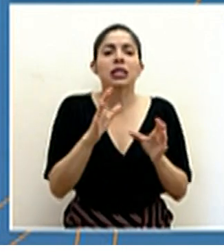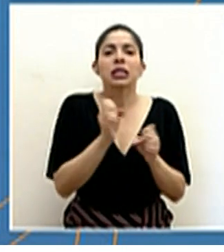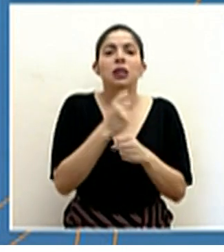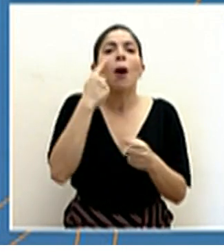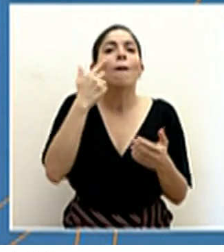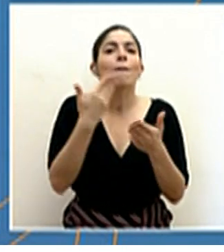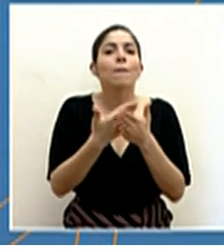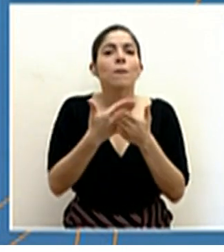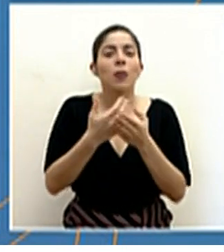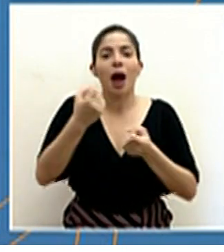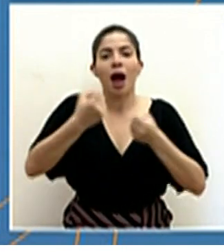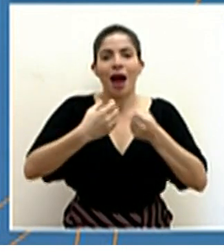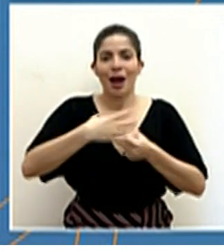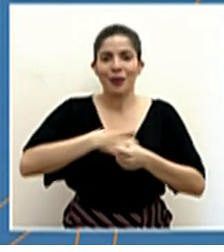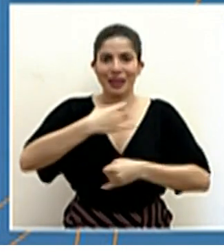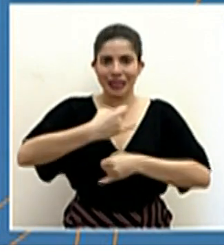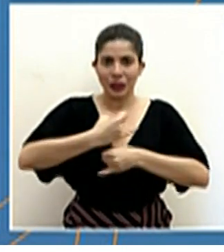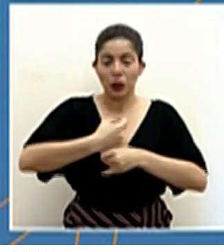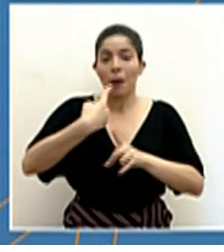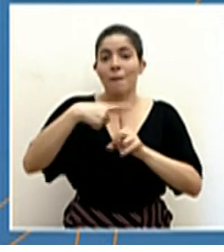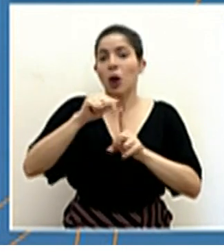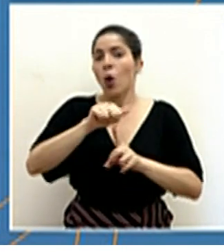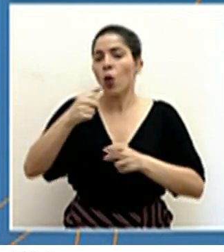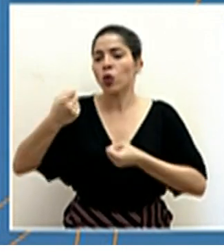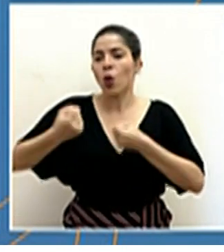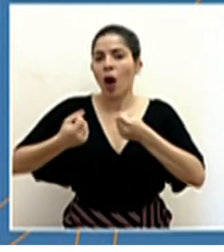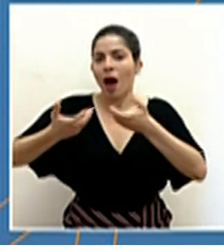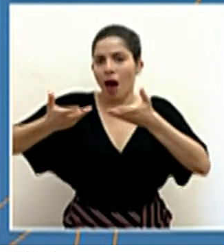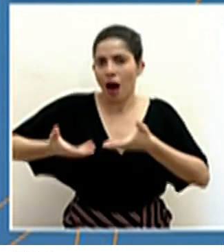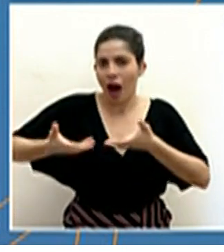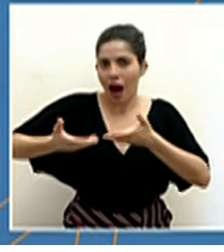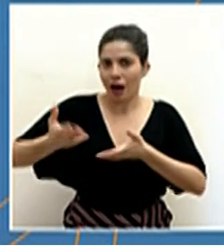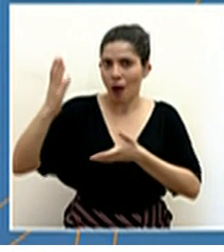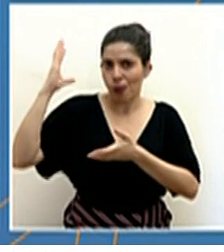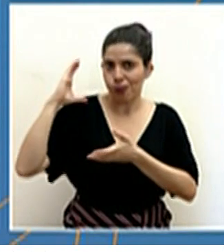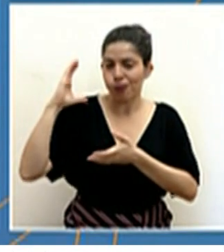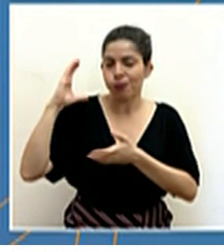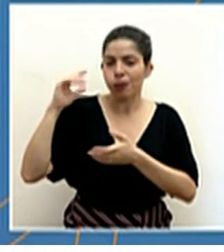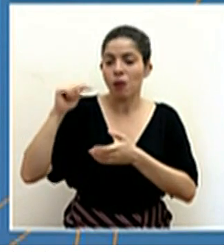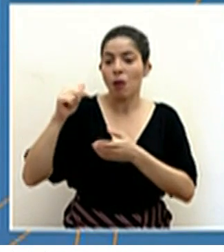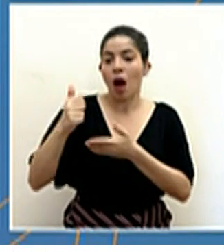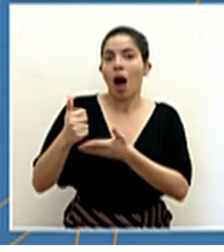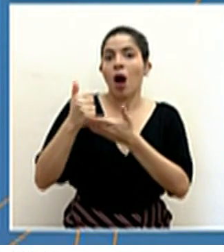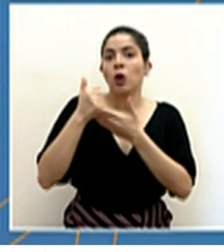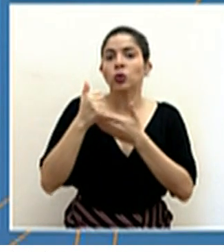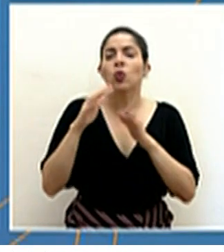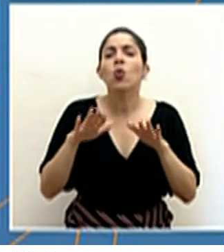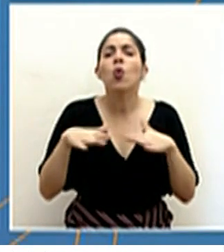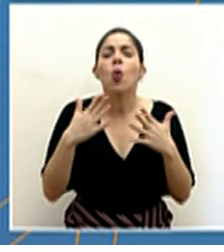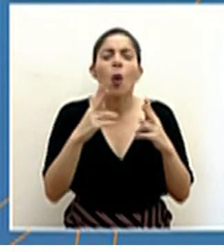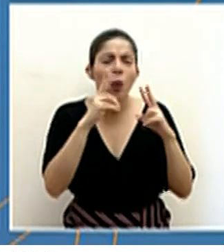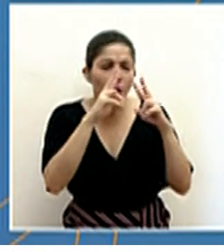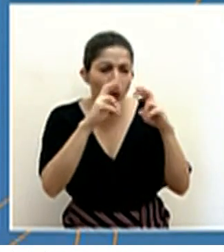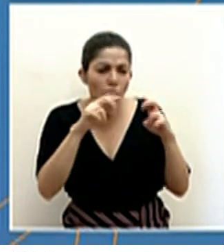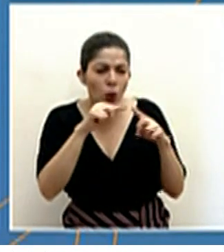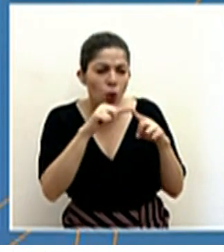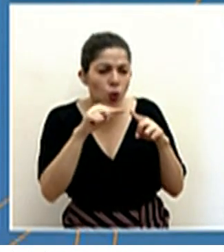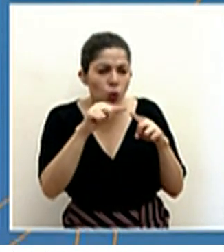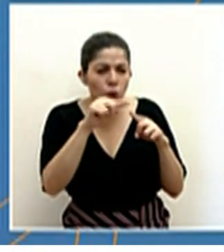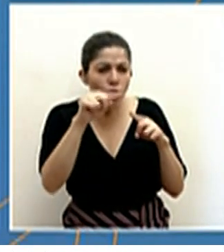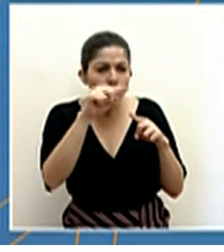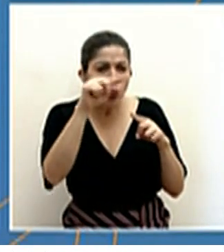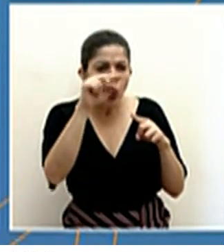vehículos institucionales y otros vehículos de carga, que nos permite identificar cómo podemos demarcar una